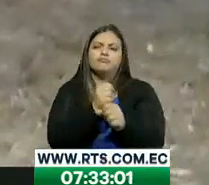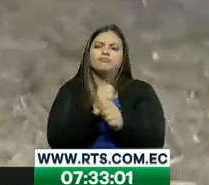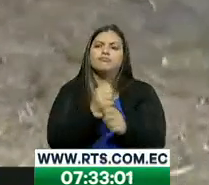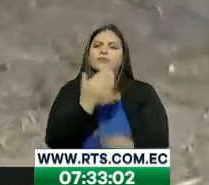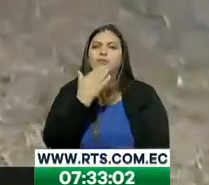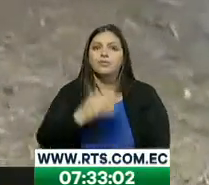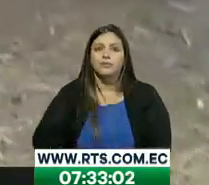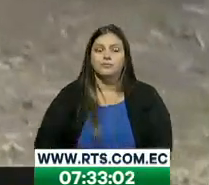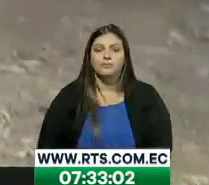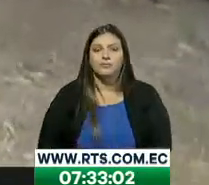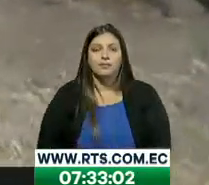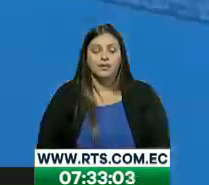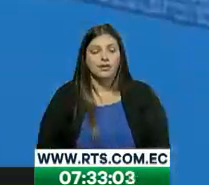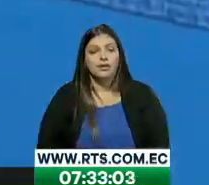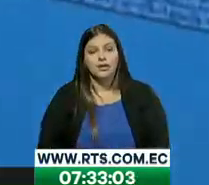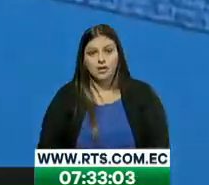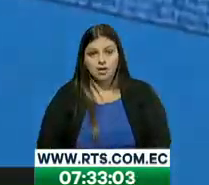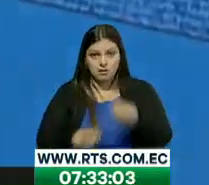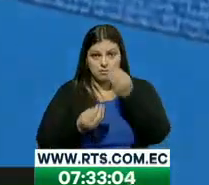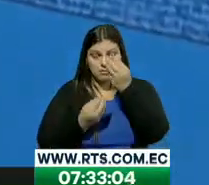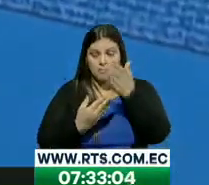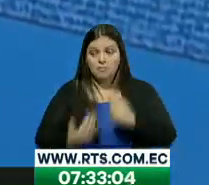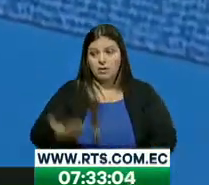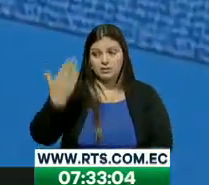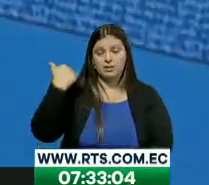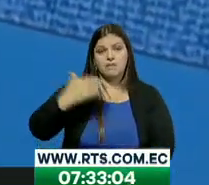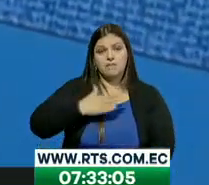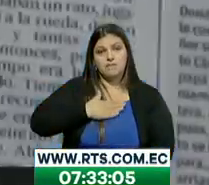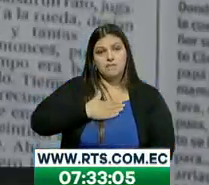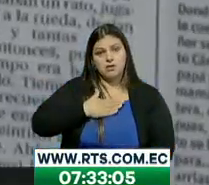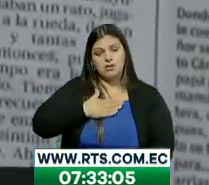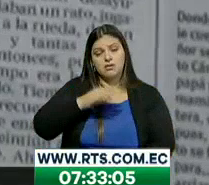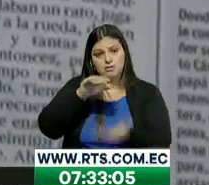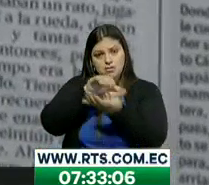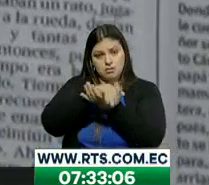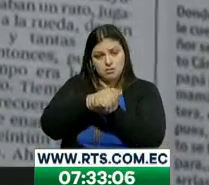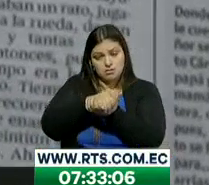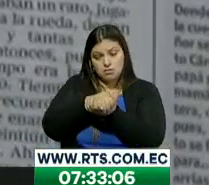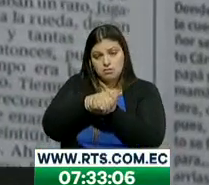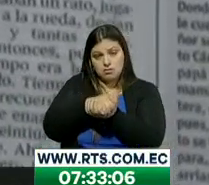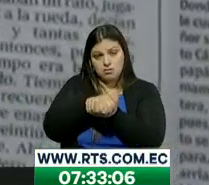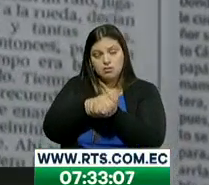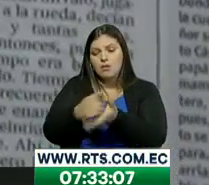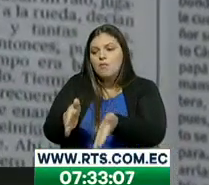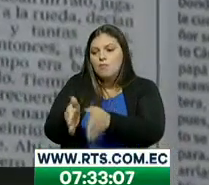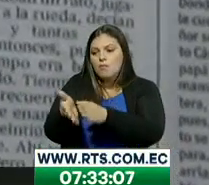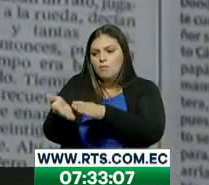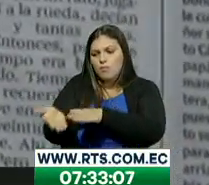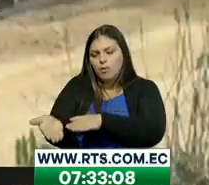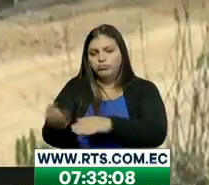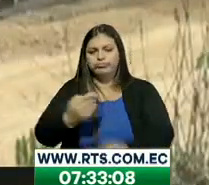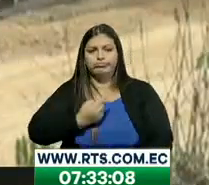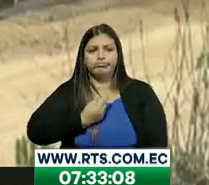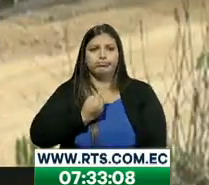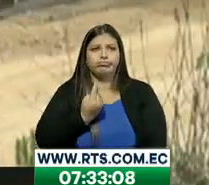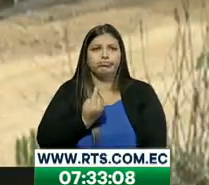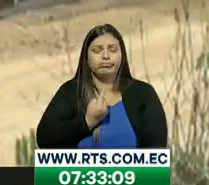esposa, confiesa que no quedan papeles, huérfanos de sentires. Lo que veo, lo